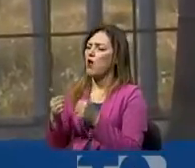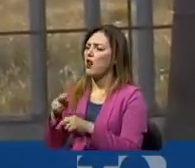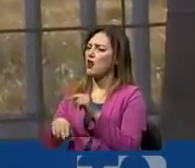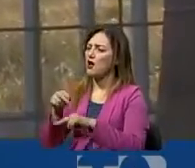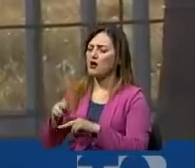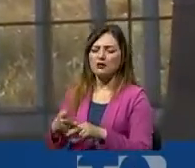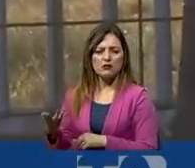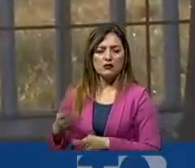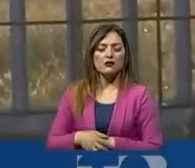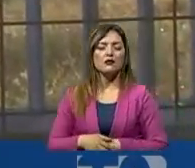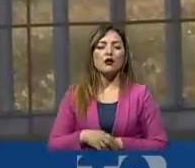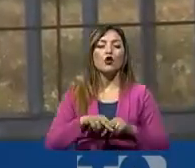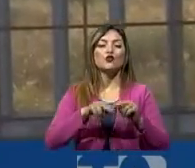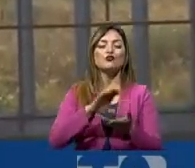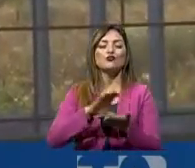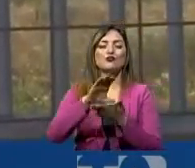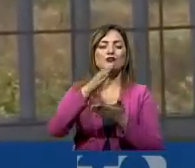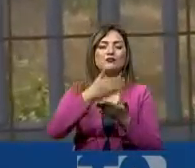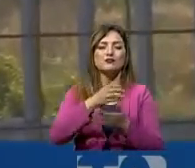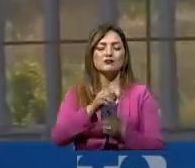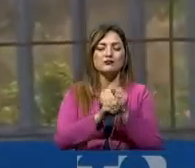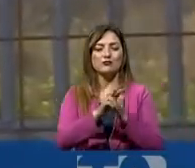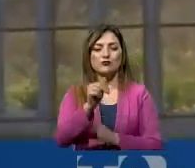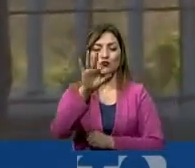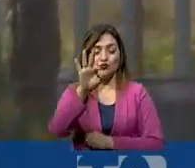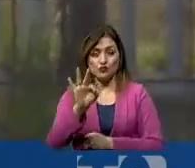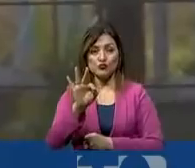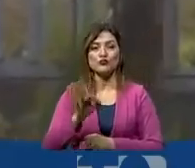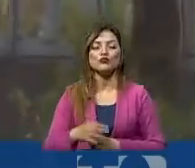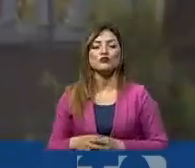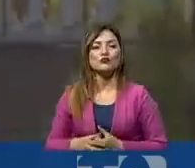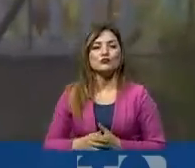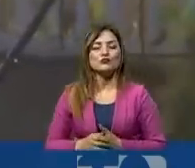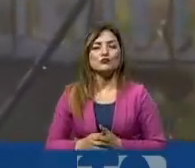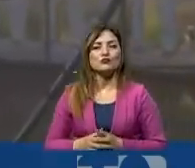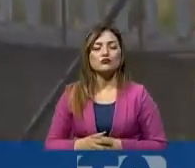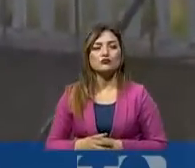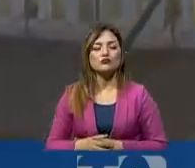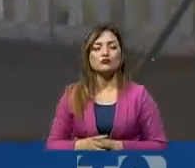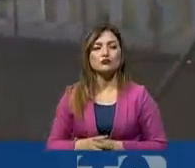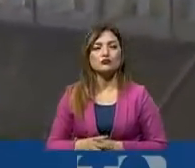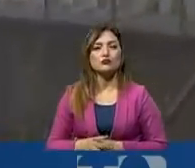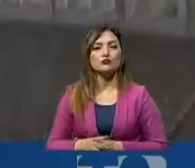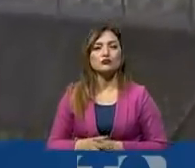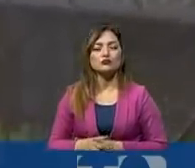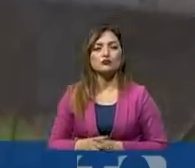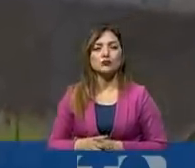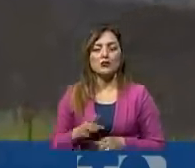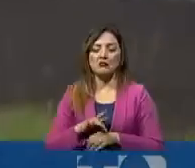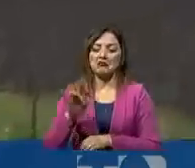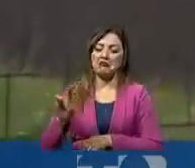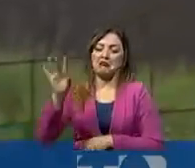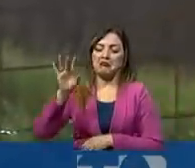la construcción del colegio prácticamente se paralizó hasta el año 2019. Entonces, como ustedes pueden apreciar, está completamente